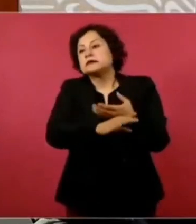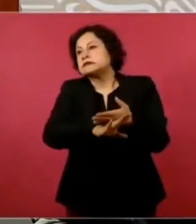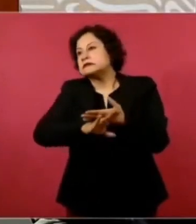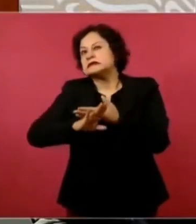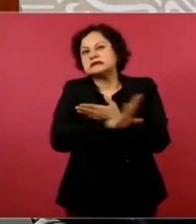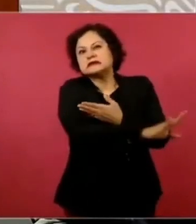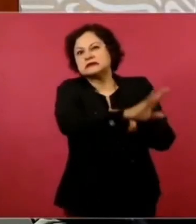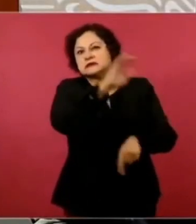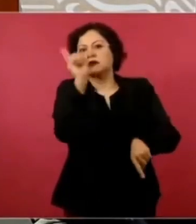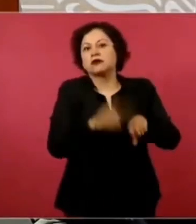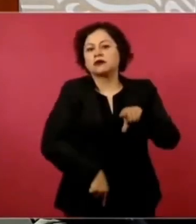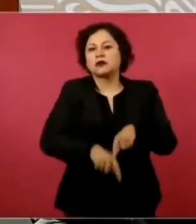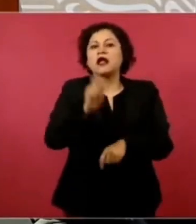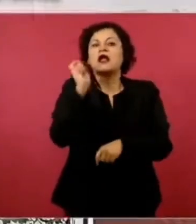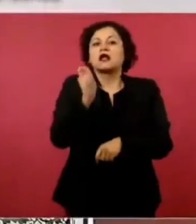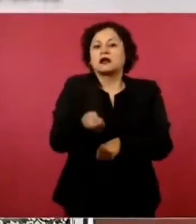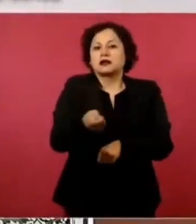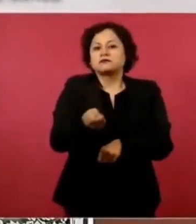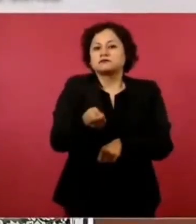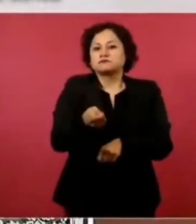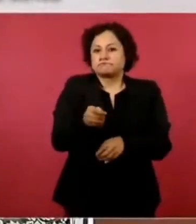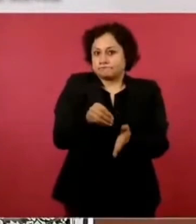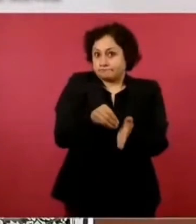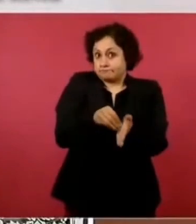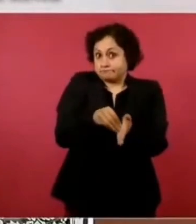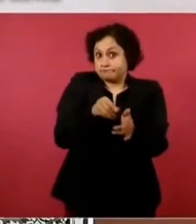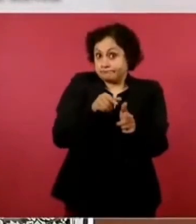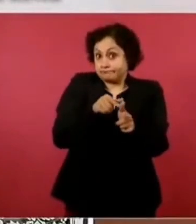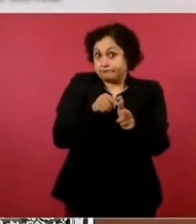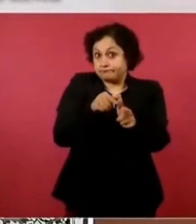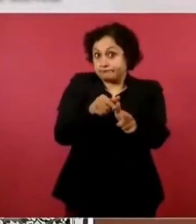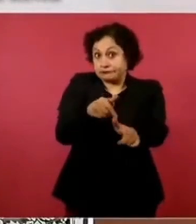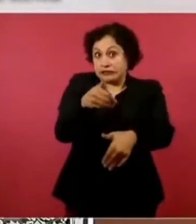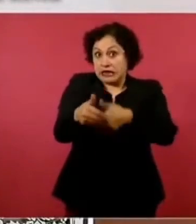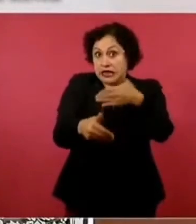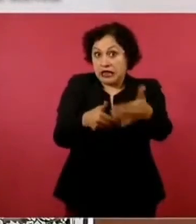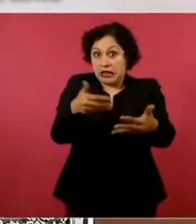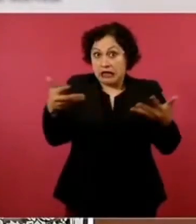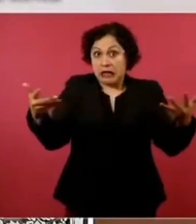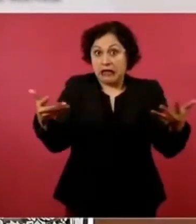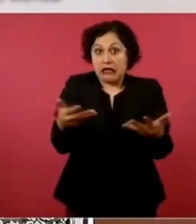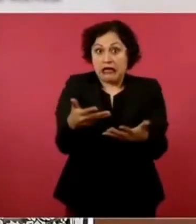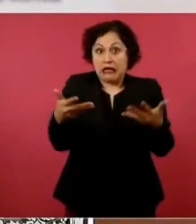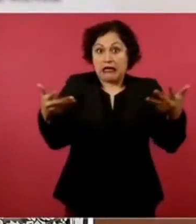es absolutamente vigente. Es una tarea